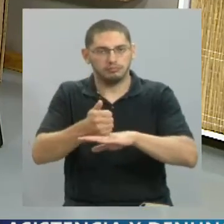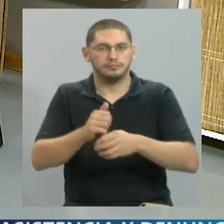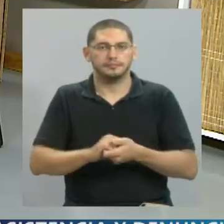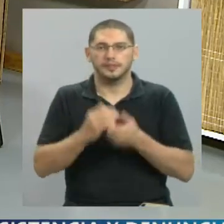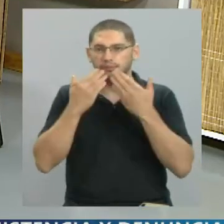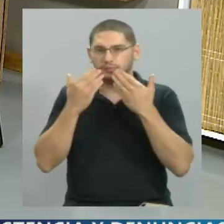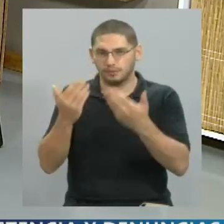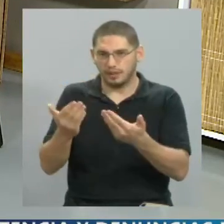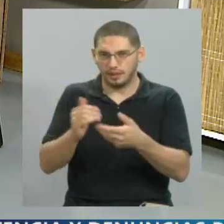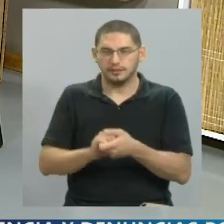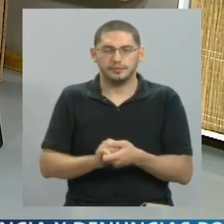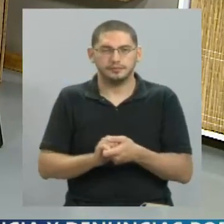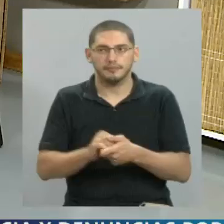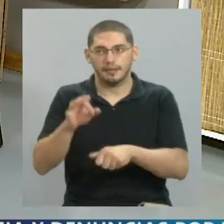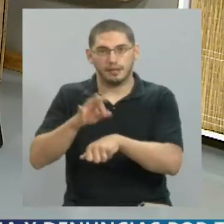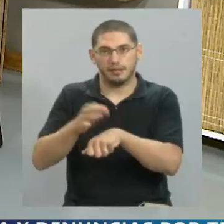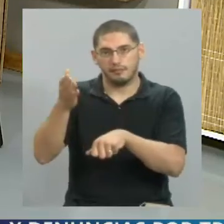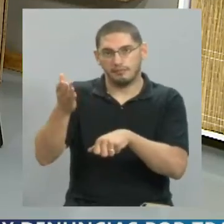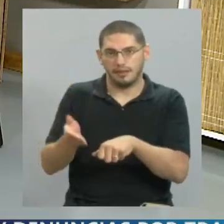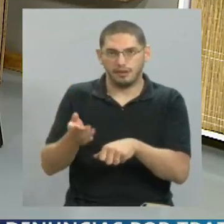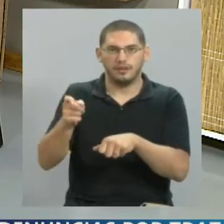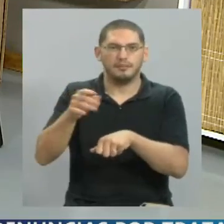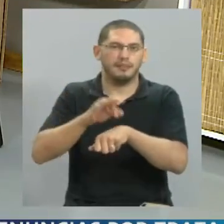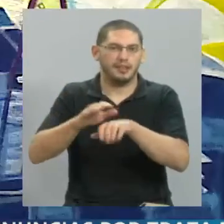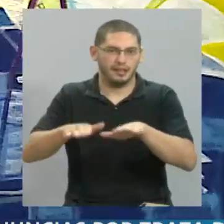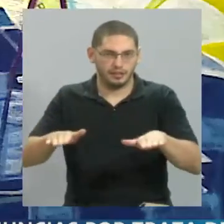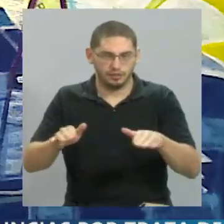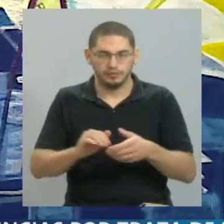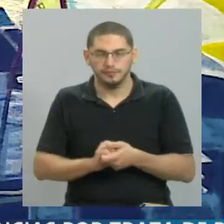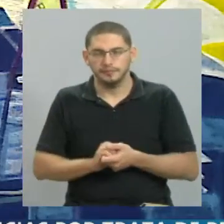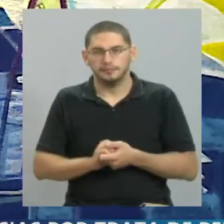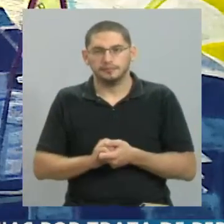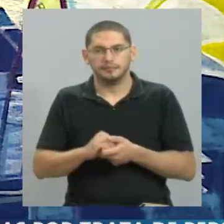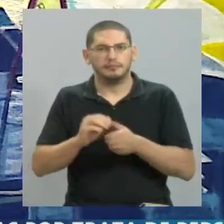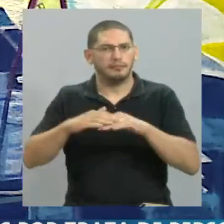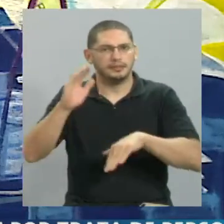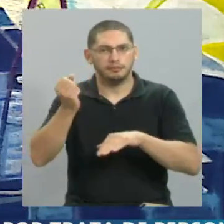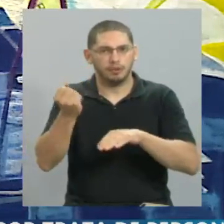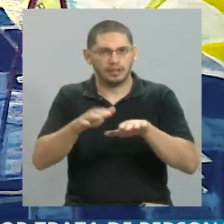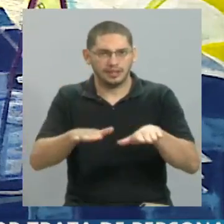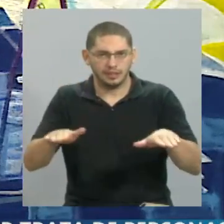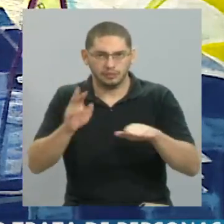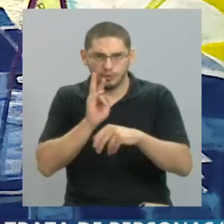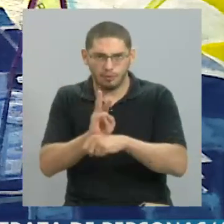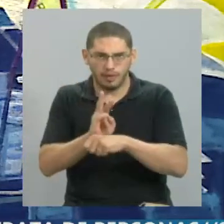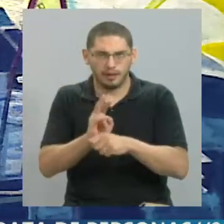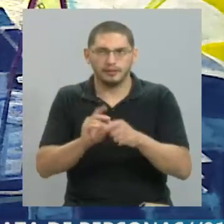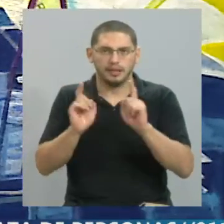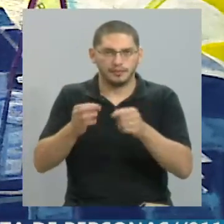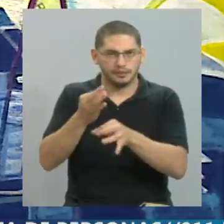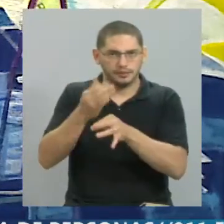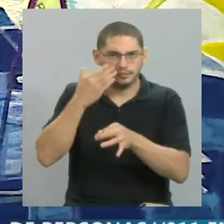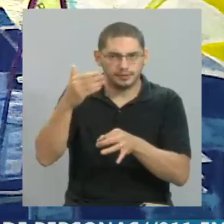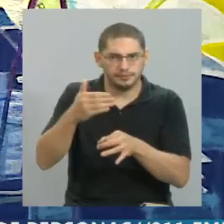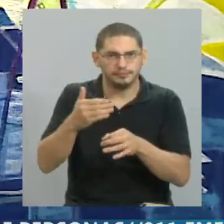Gracias. Bueno, pasaba el doctor pediatra teniendo en cuenta esta cuestión de cuidar a los más pequeños, la presencialidad, la